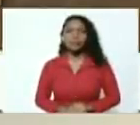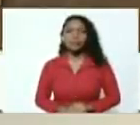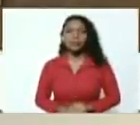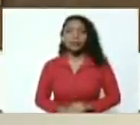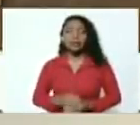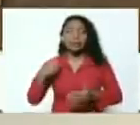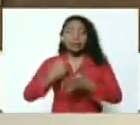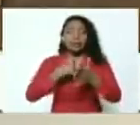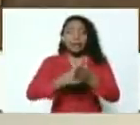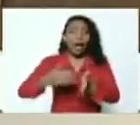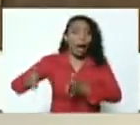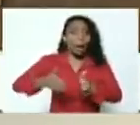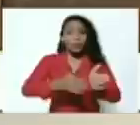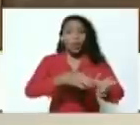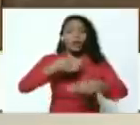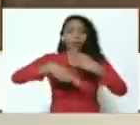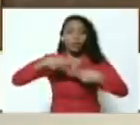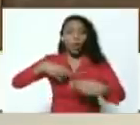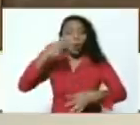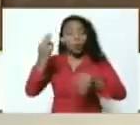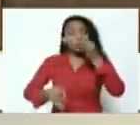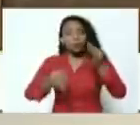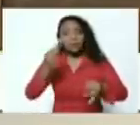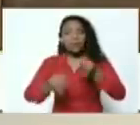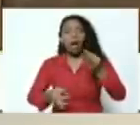Perseverando en el camino de una revolución justiciera.